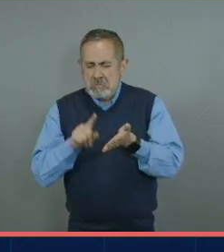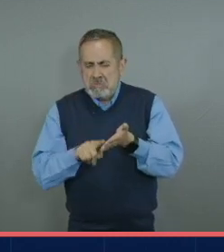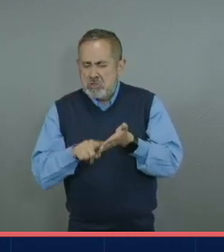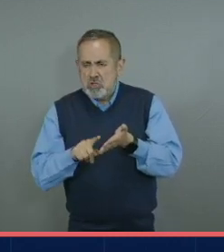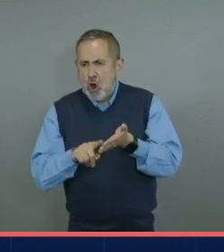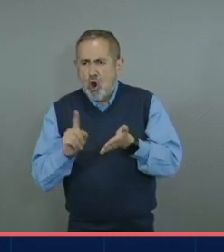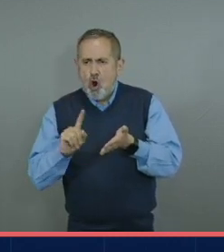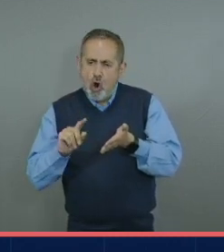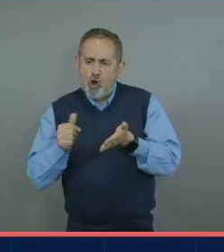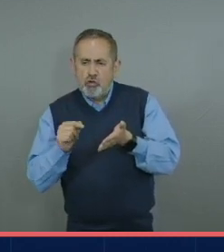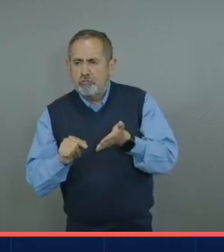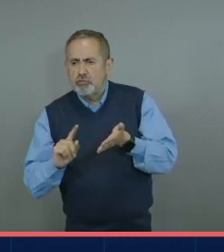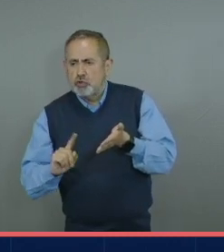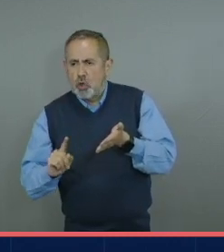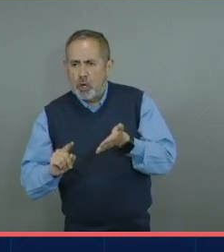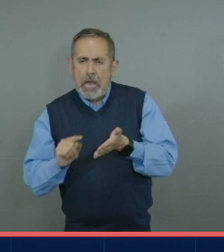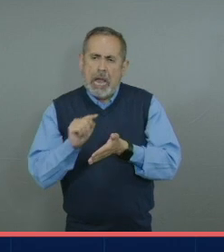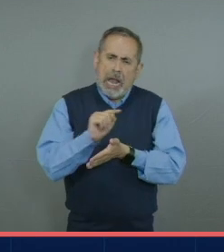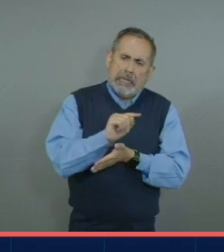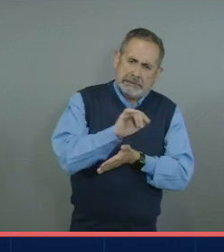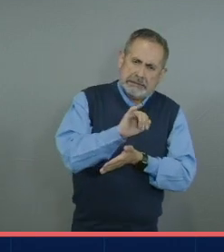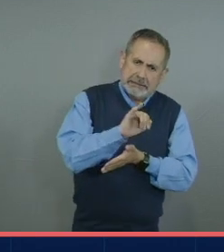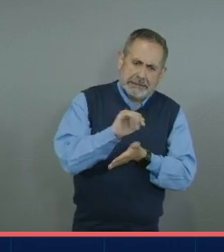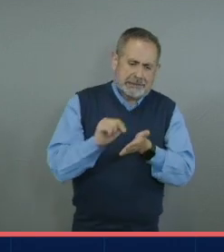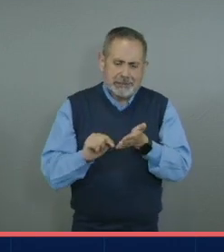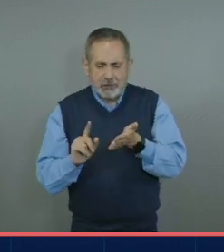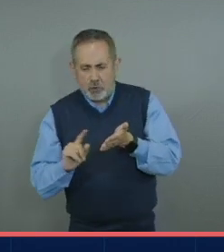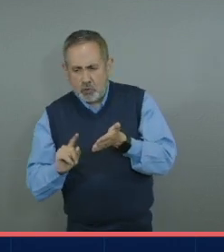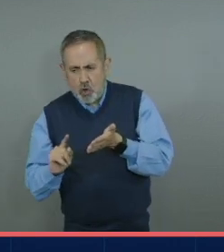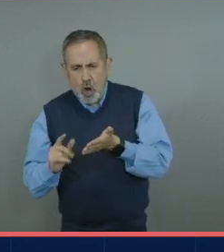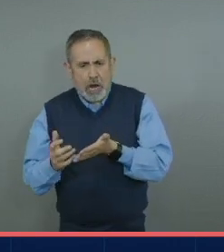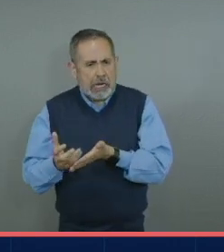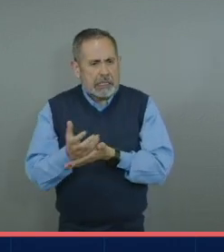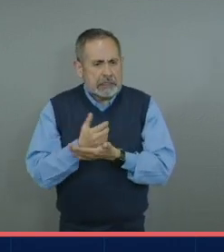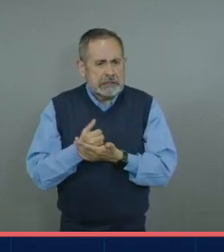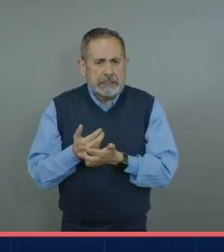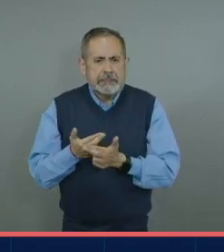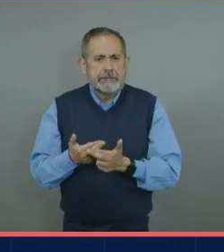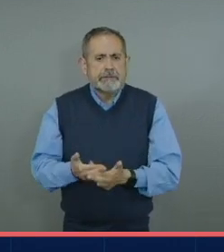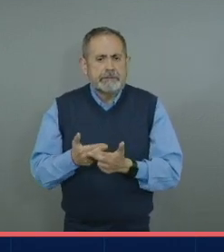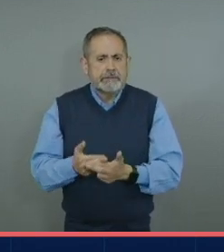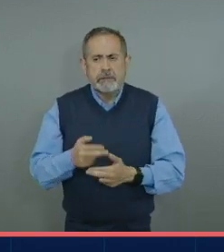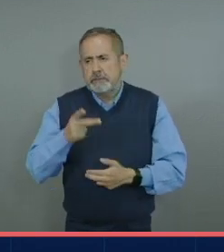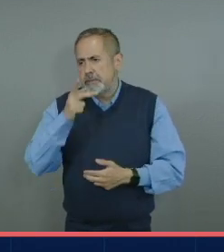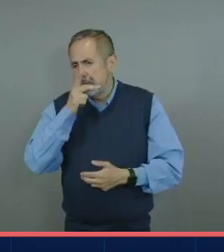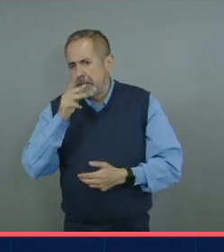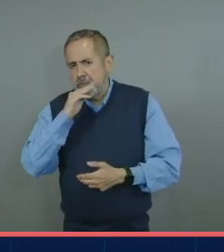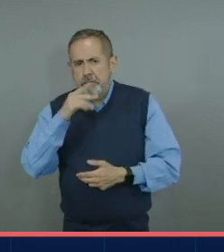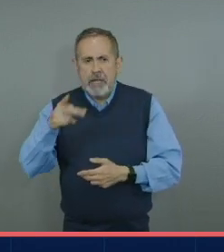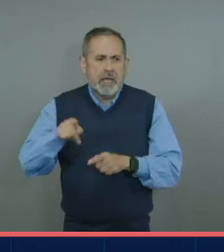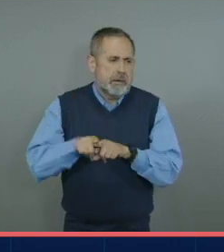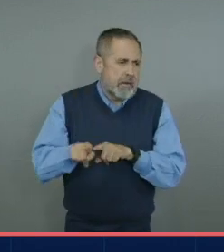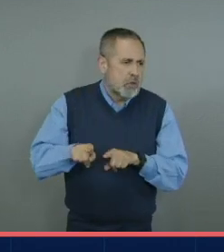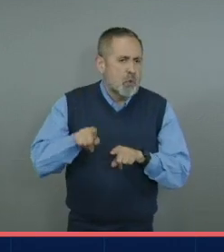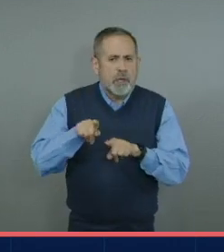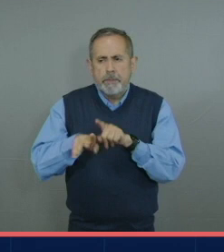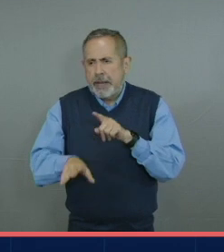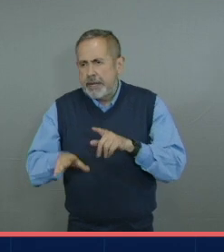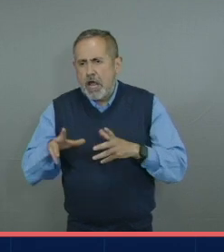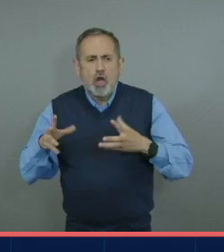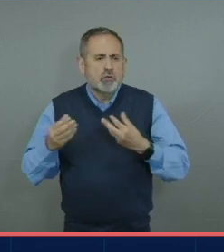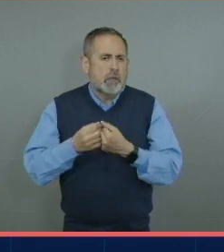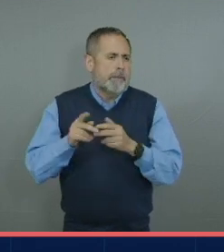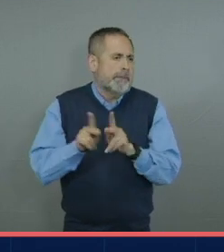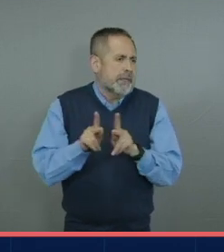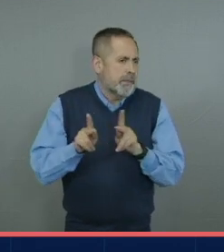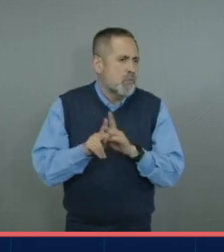vez más eficiente y para que el dinero a ti, a tu papá, a tu mamá, a tu hermana, a tu hermano, a tu